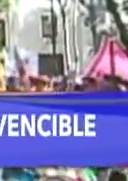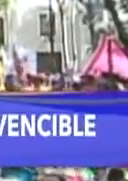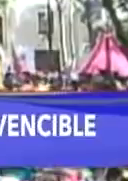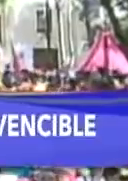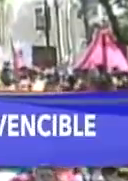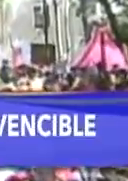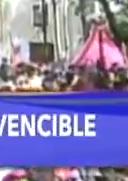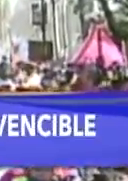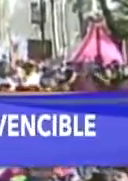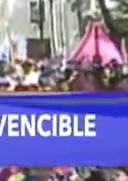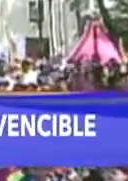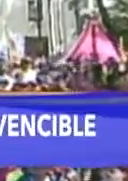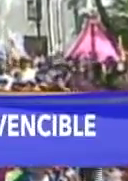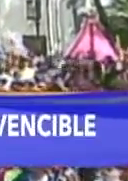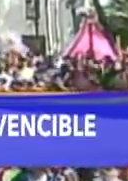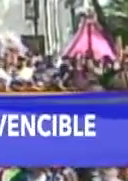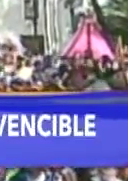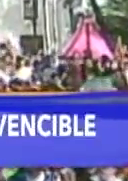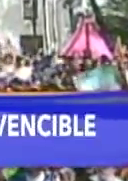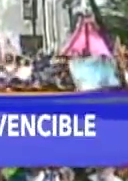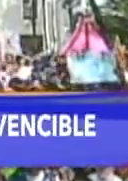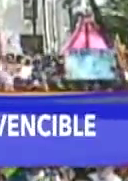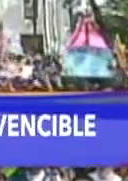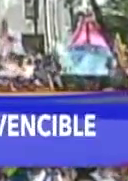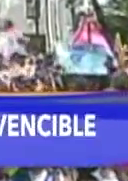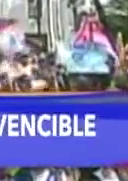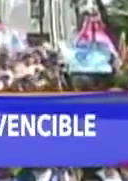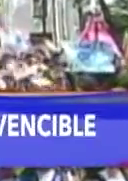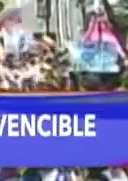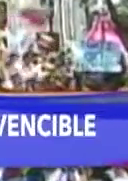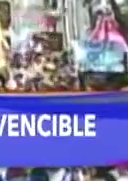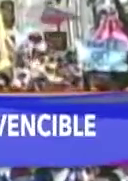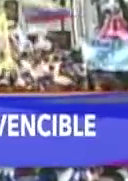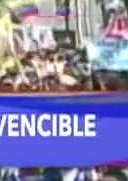levanten la mano los invisibles.